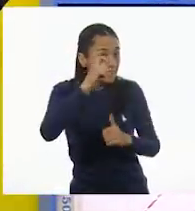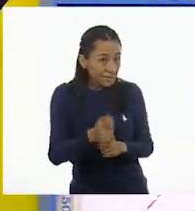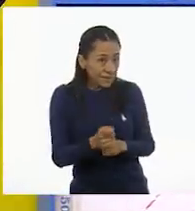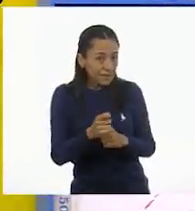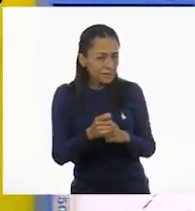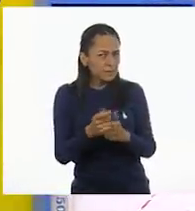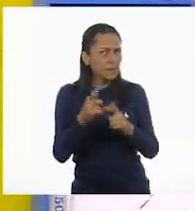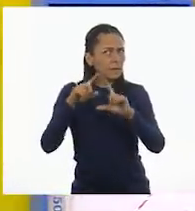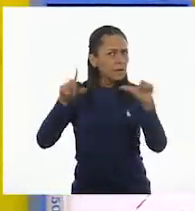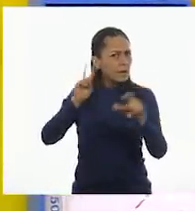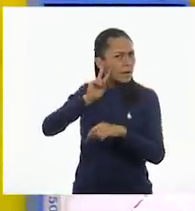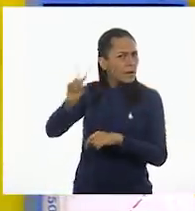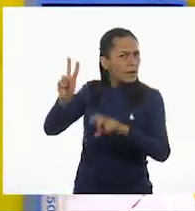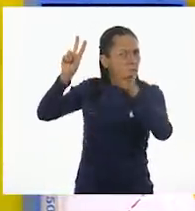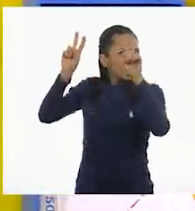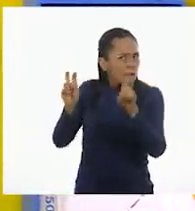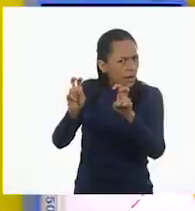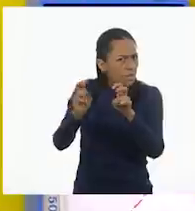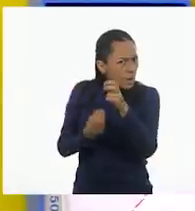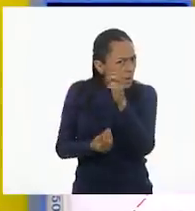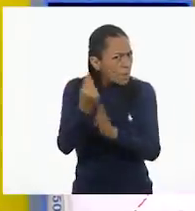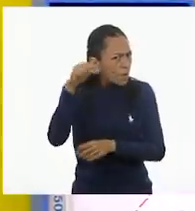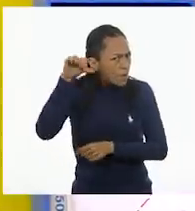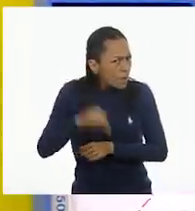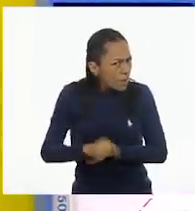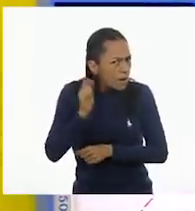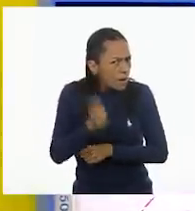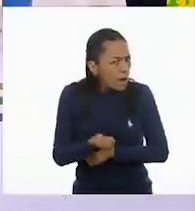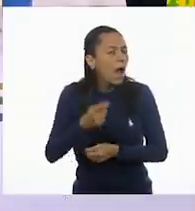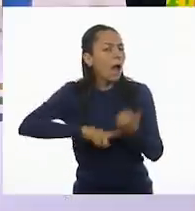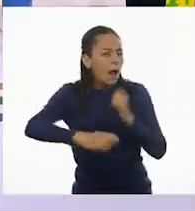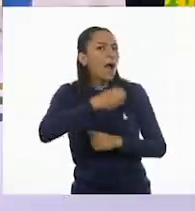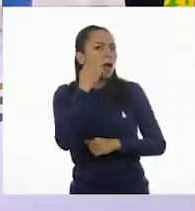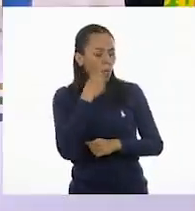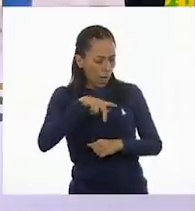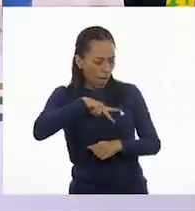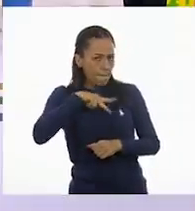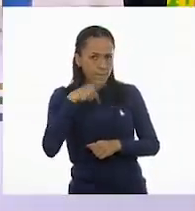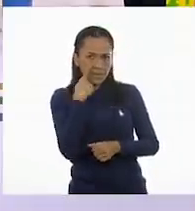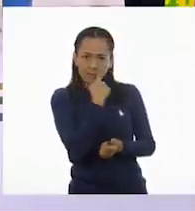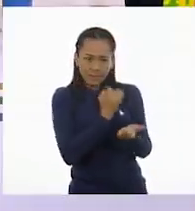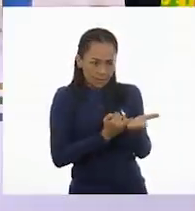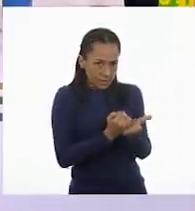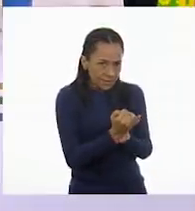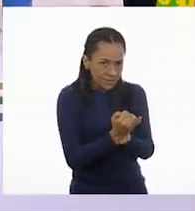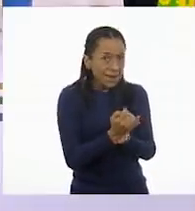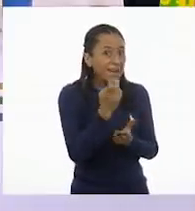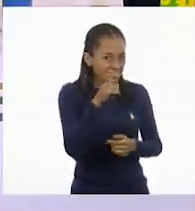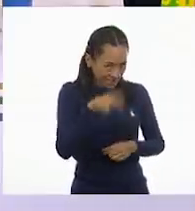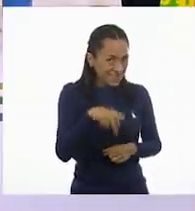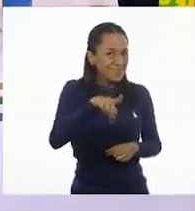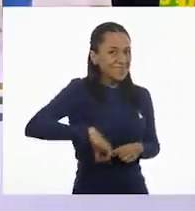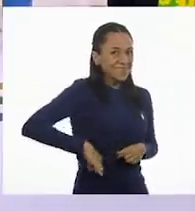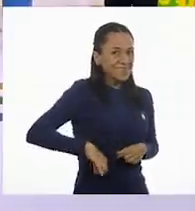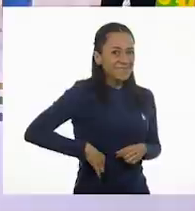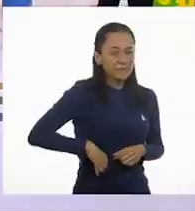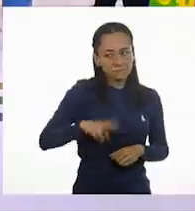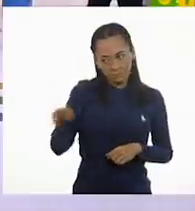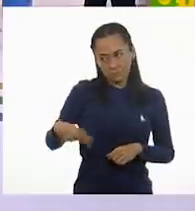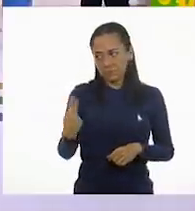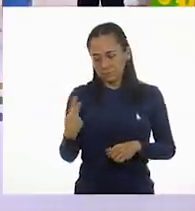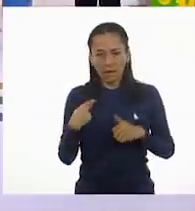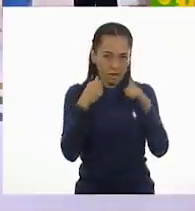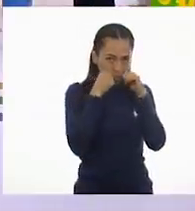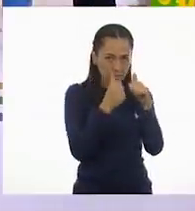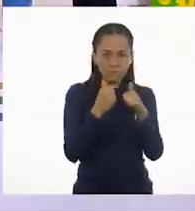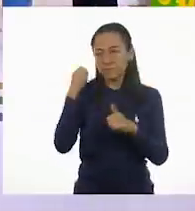nuevo título de la clase que vamos a ver el día de hoy, Mis decisiones en la escuela. Pongamos mucha atención, ¿no, Panchito? ¡Sí, claro! Sí, así es. Todos los